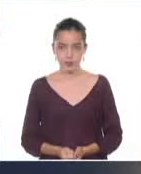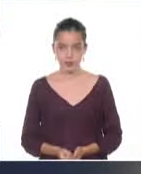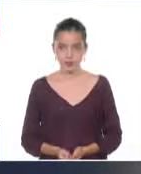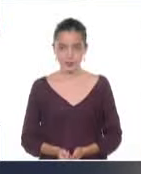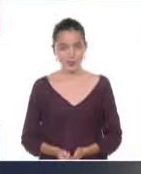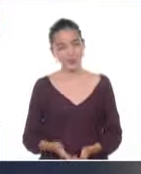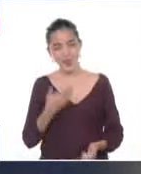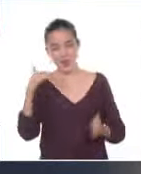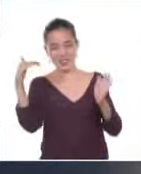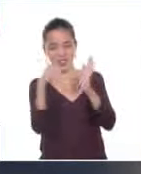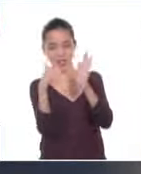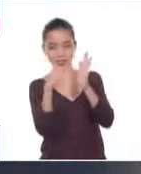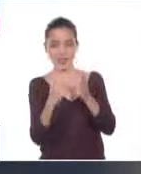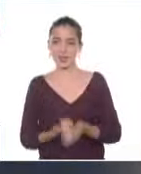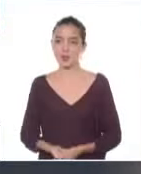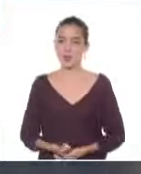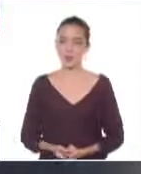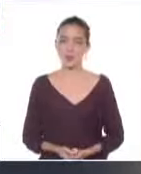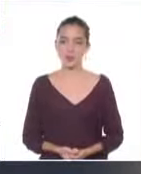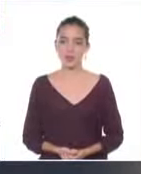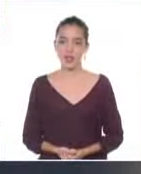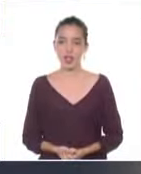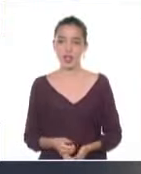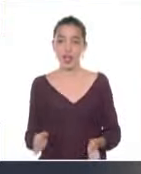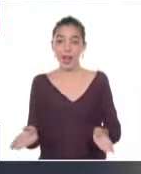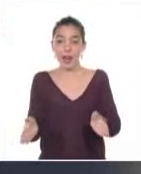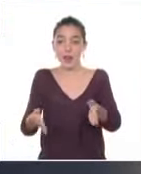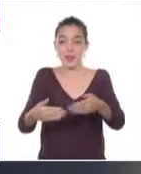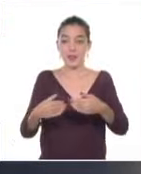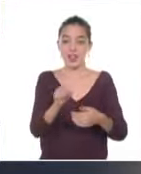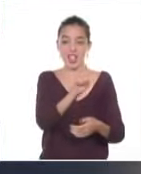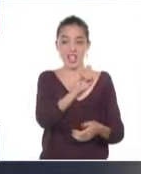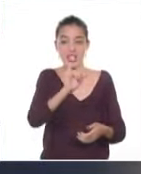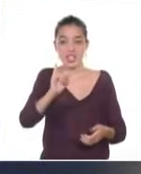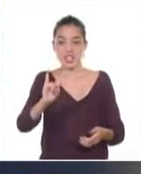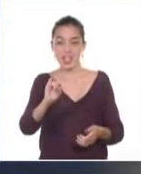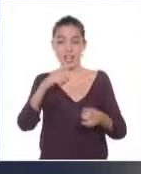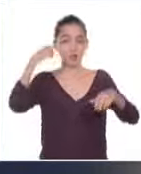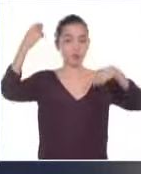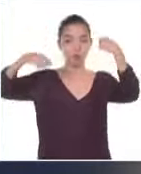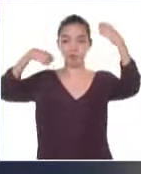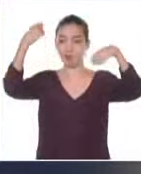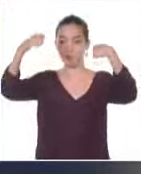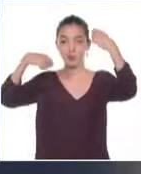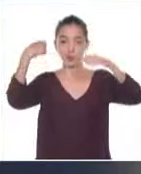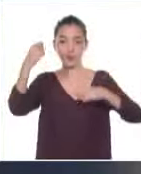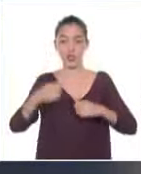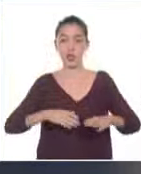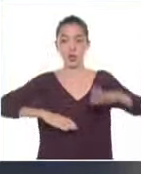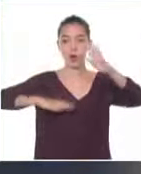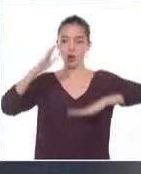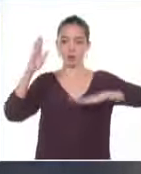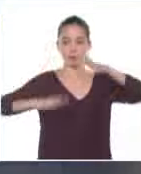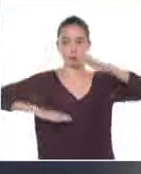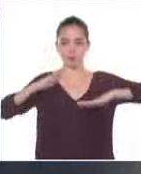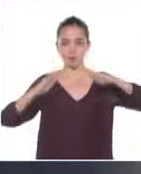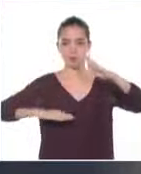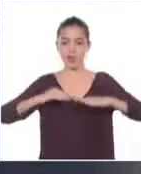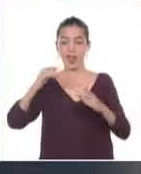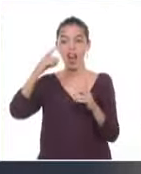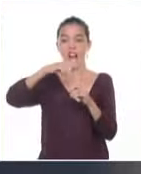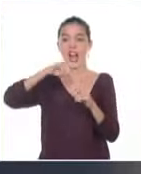Muy buenas tardes. Hoy se clausura el 16º Festival Timbalaye 2024 en el capitalino barrio de Jesús María en La Habana Vieja.